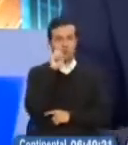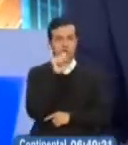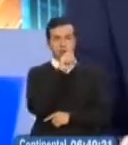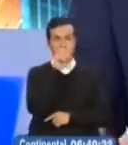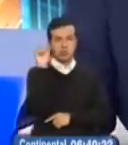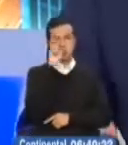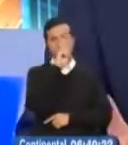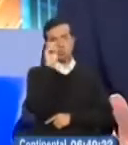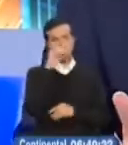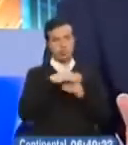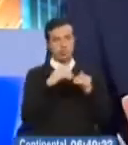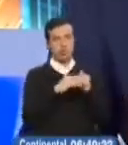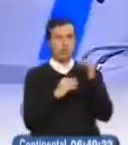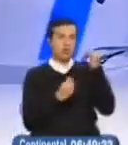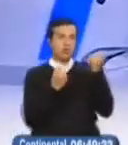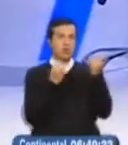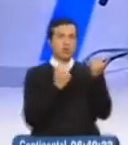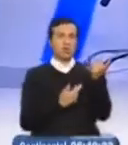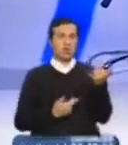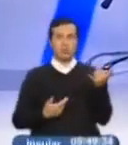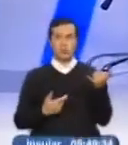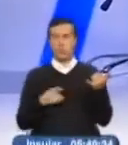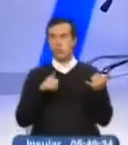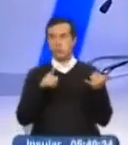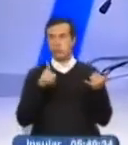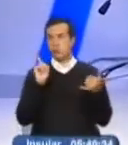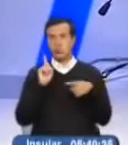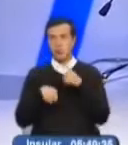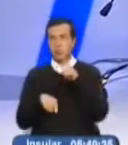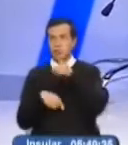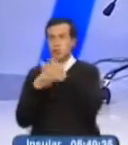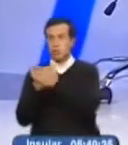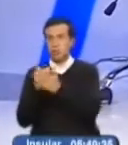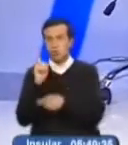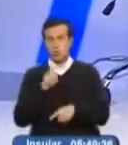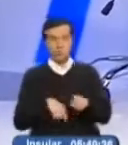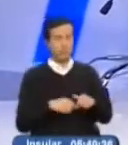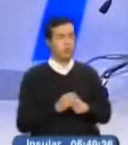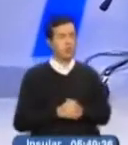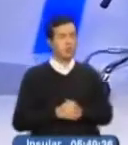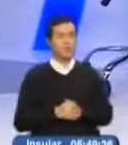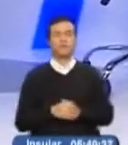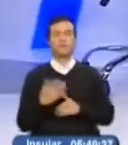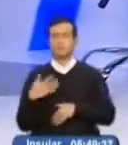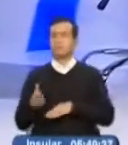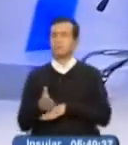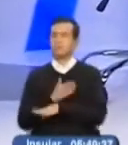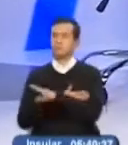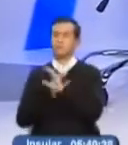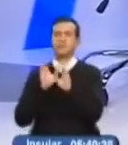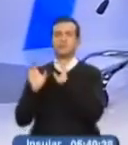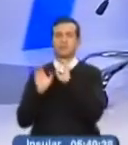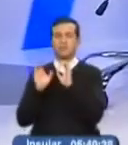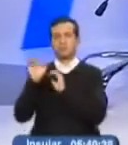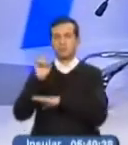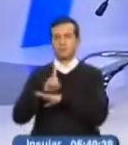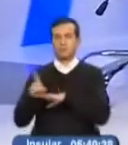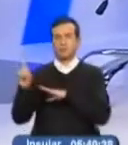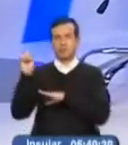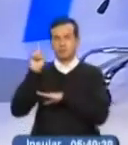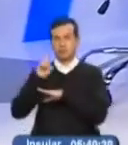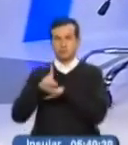$100, $200 en mi cuenta electrónica, pero no puedo comprar en todos lados. Bueno, recientemente conversé con un